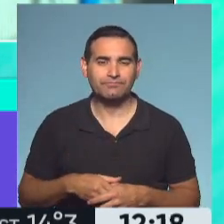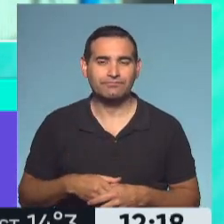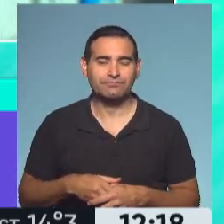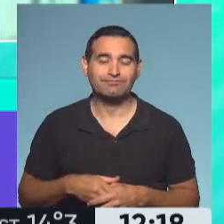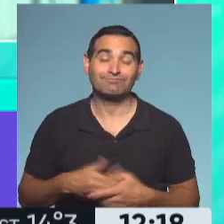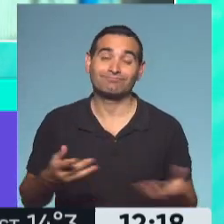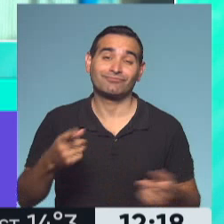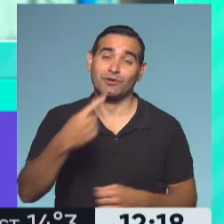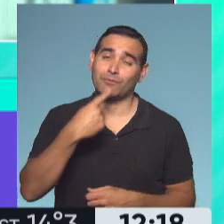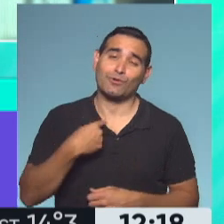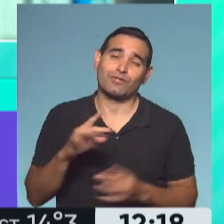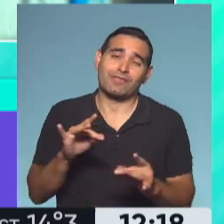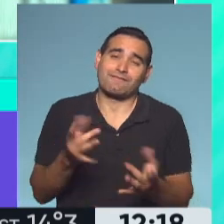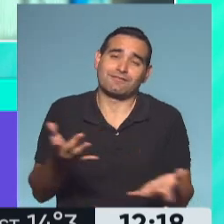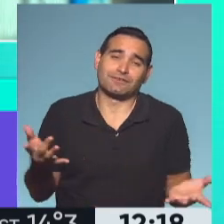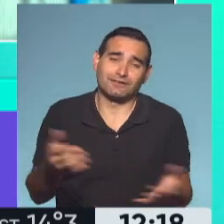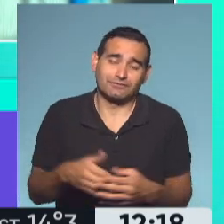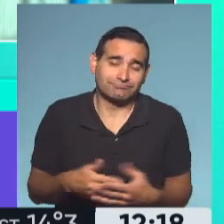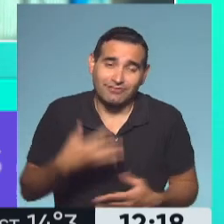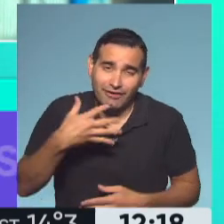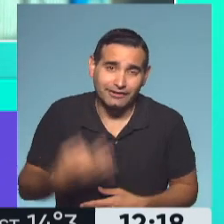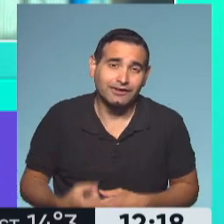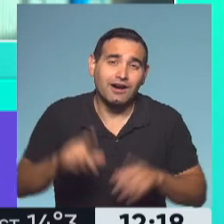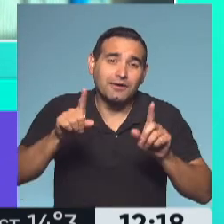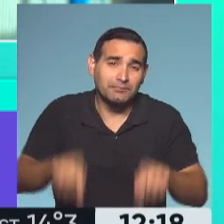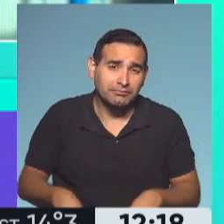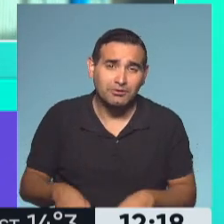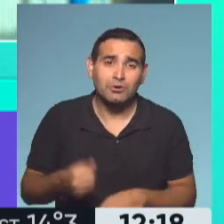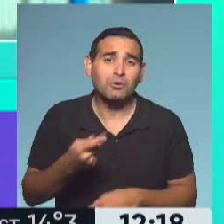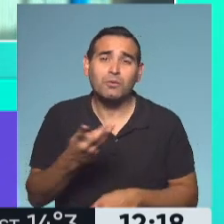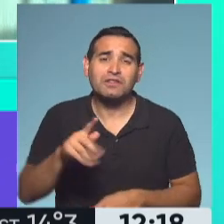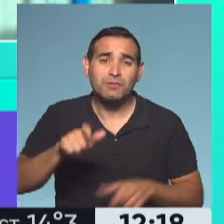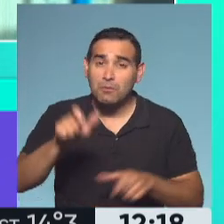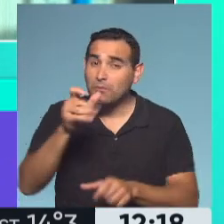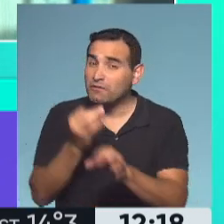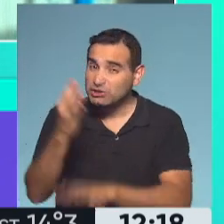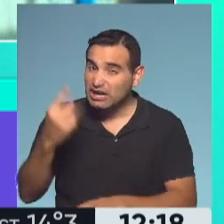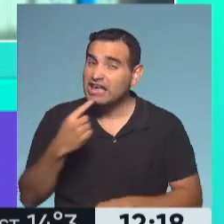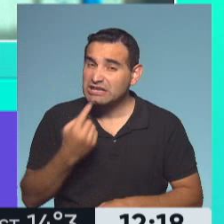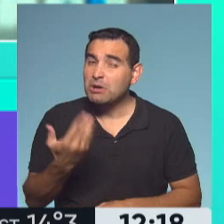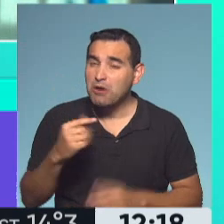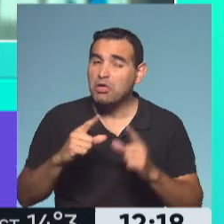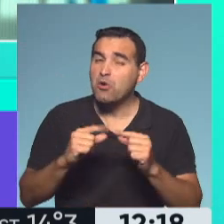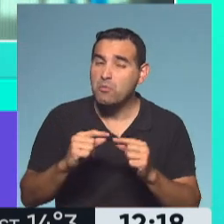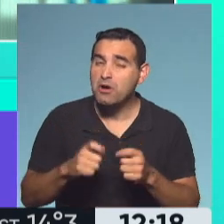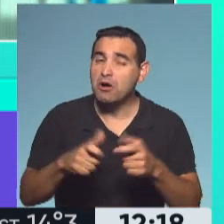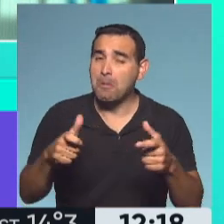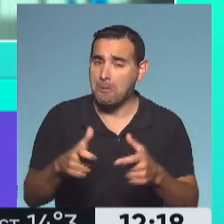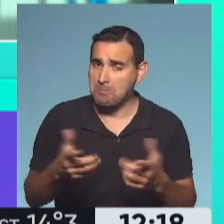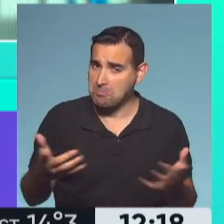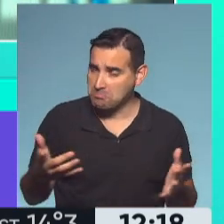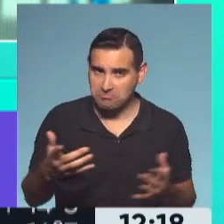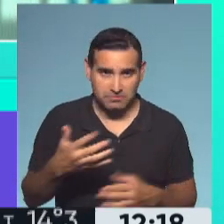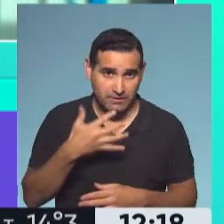es una pregunta difícil. Sí, La lo verdad es. que no sé si hay gente o especialistas que dicen que puede ser un número, pero uno sabe que de